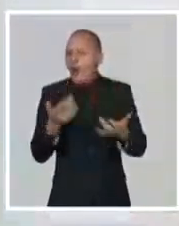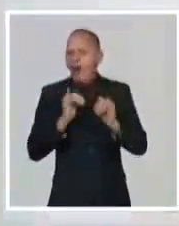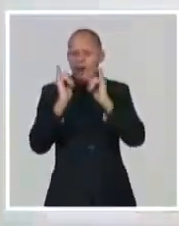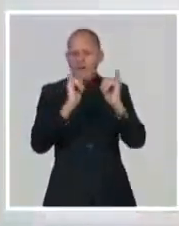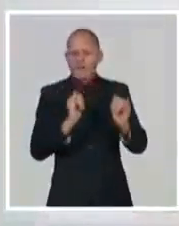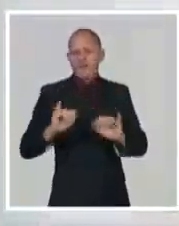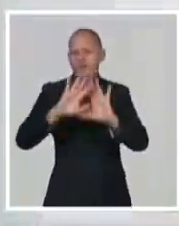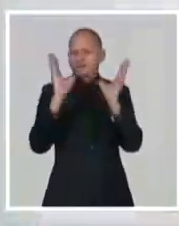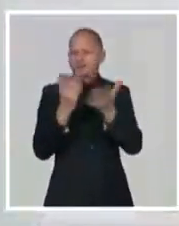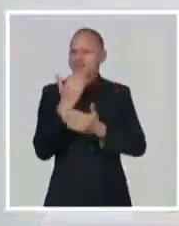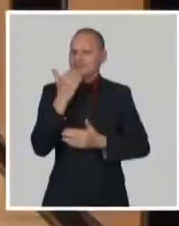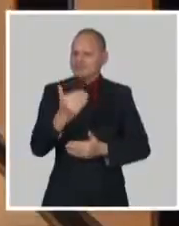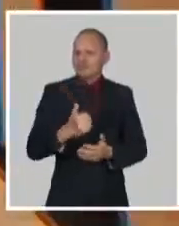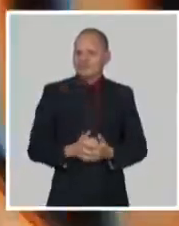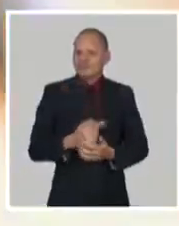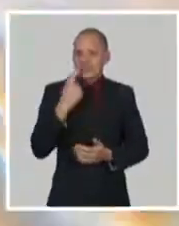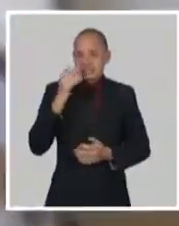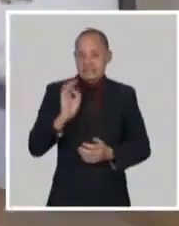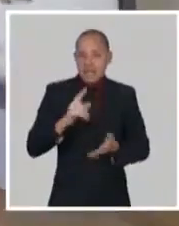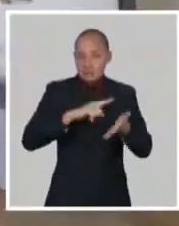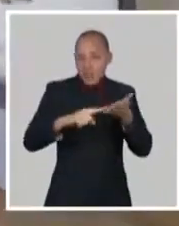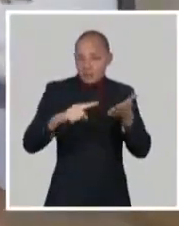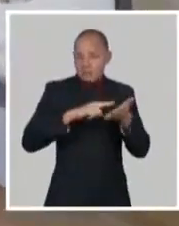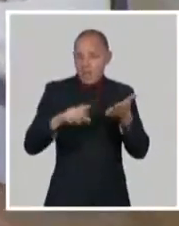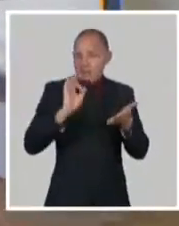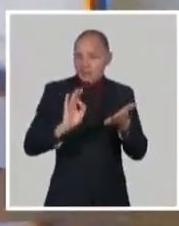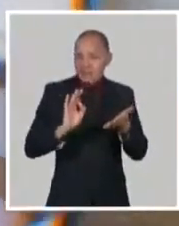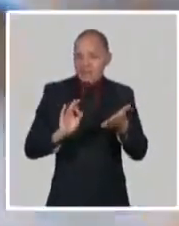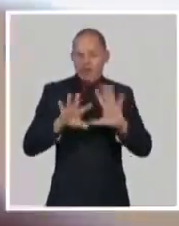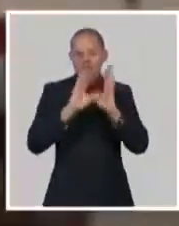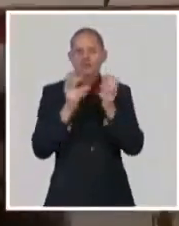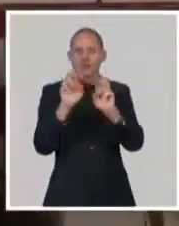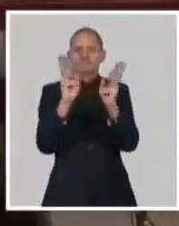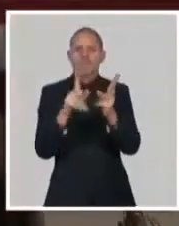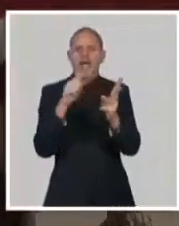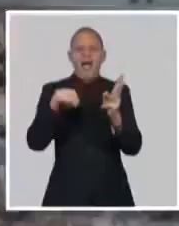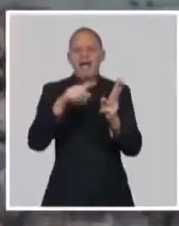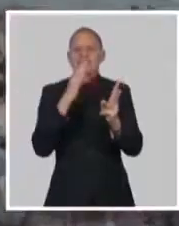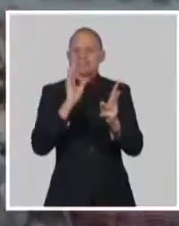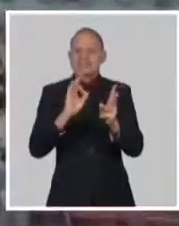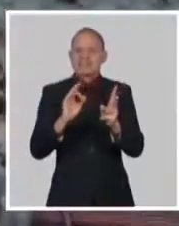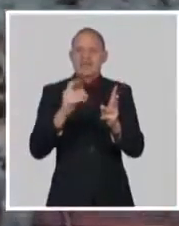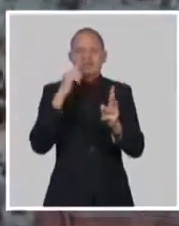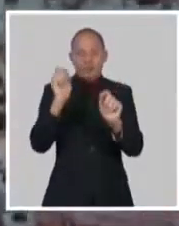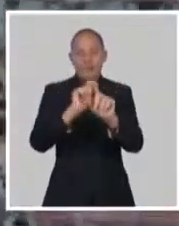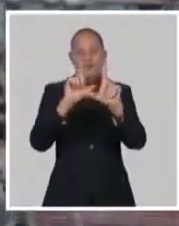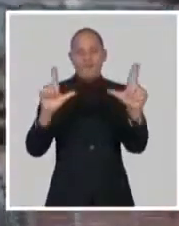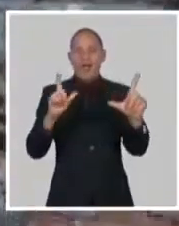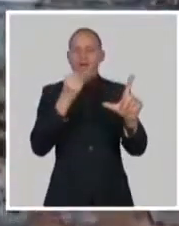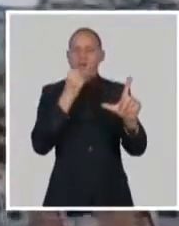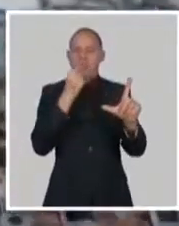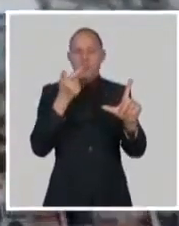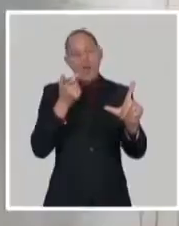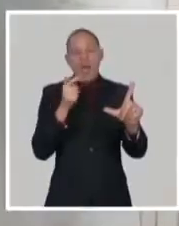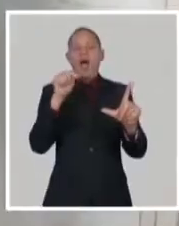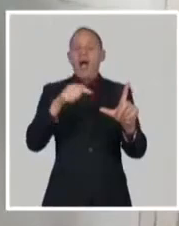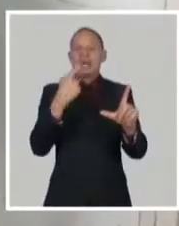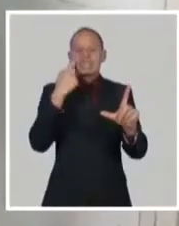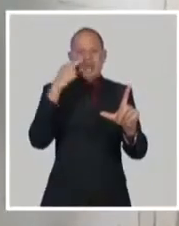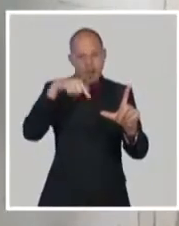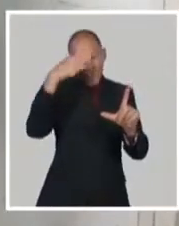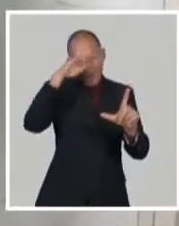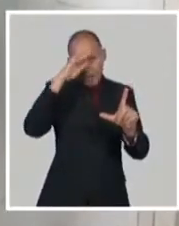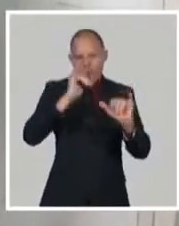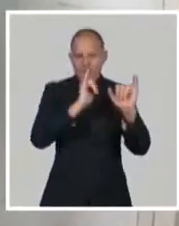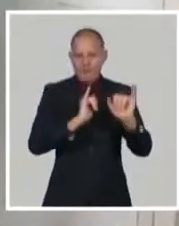las imágenes. Por eso, cada semana, lleva a la web su espacio audiovisual desde Cuba. Para